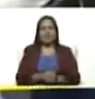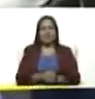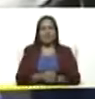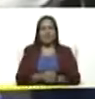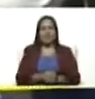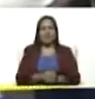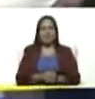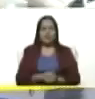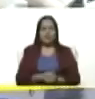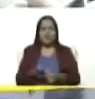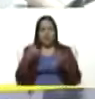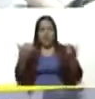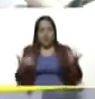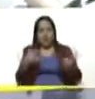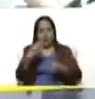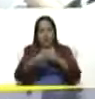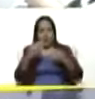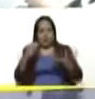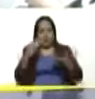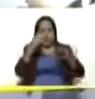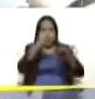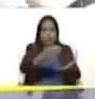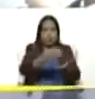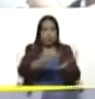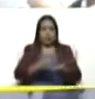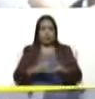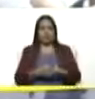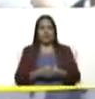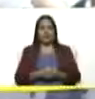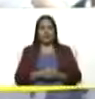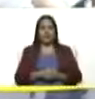Bueno, llegó el momento de la premiación.